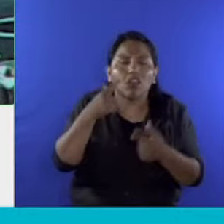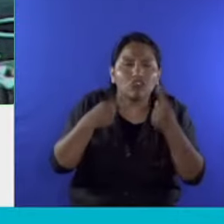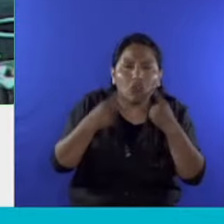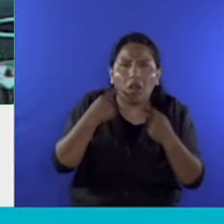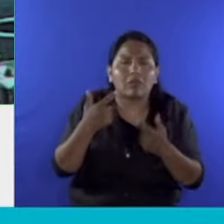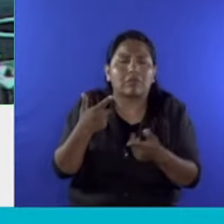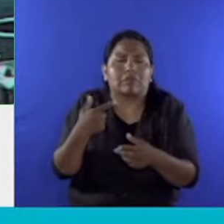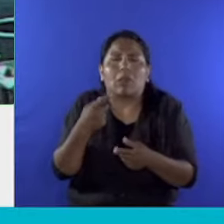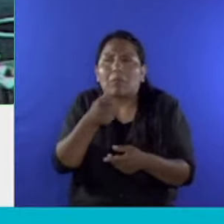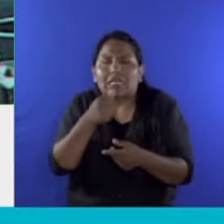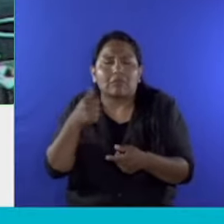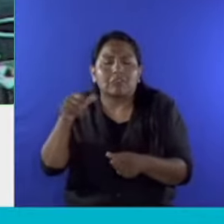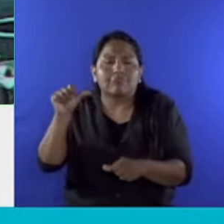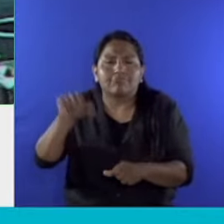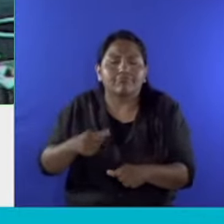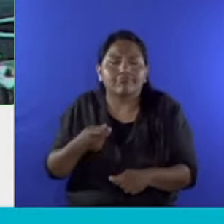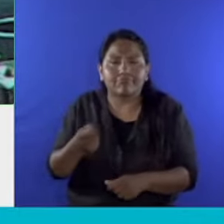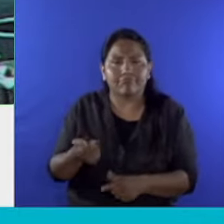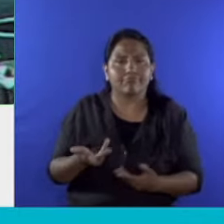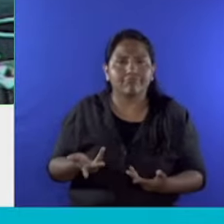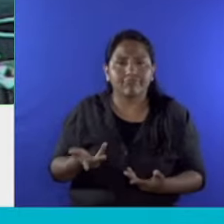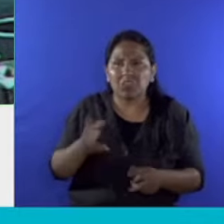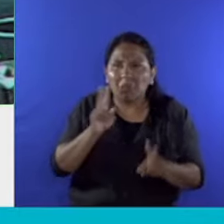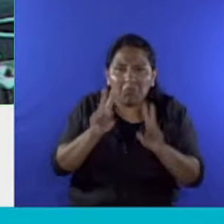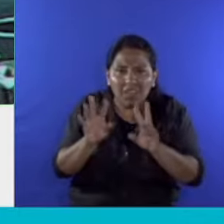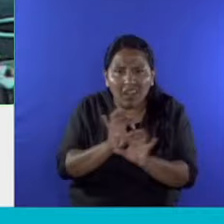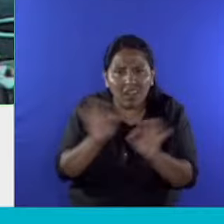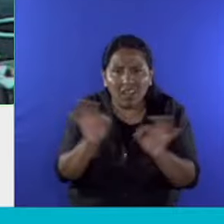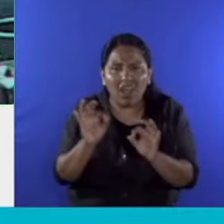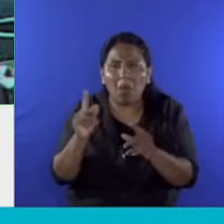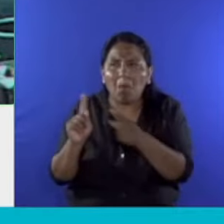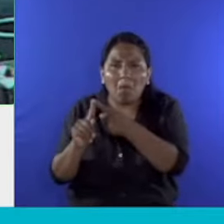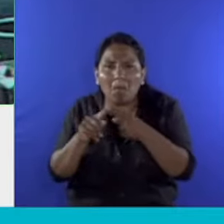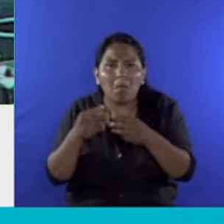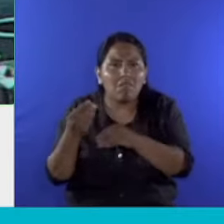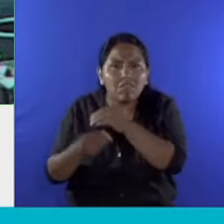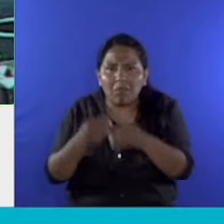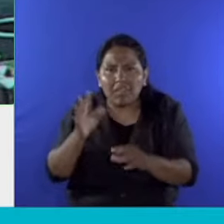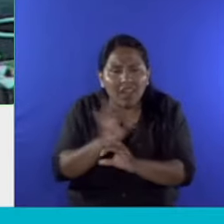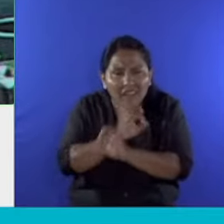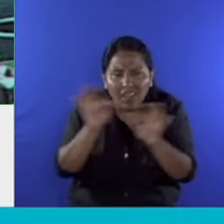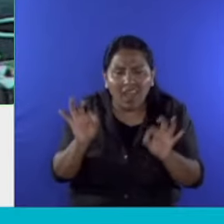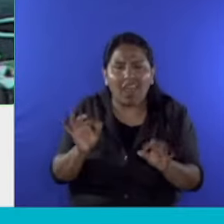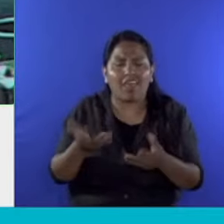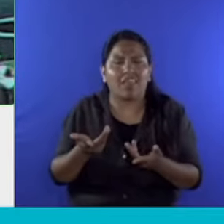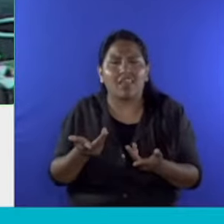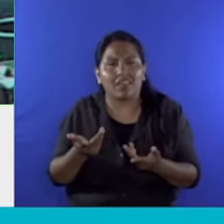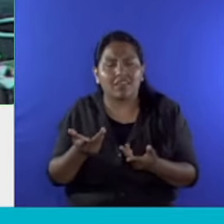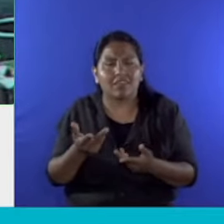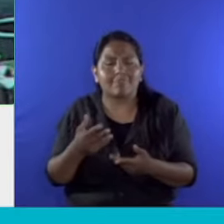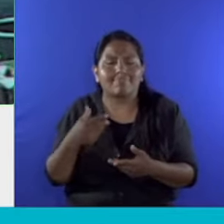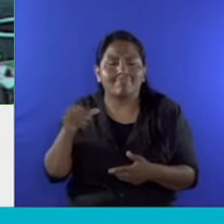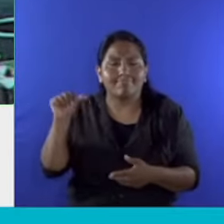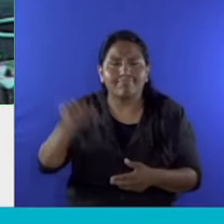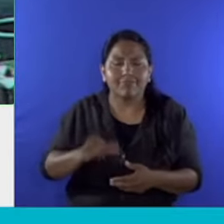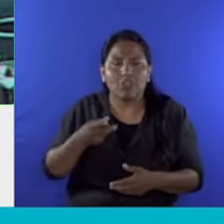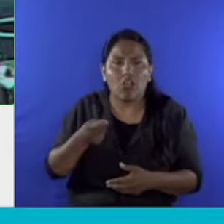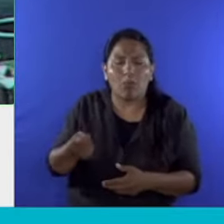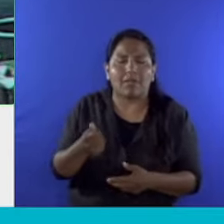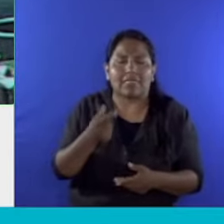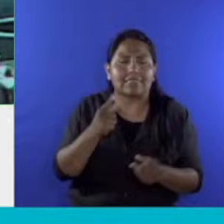los medicamentos? ¿No escucharon, no vieron a alguien, no tienen algún pariente que no le alcanza para los medicamentos, que elige entre